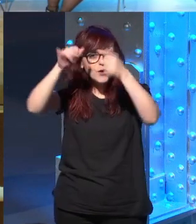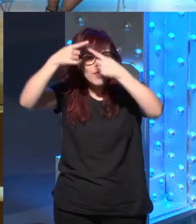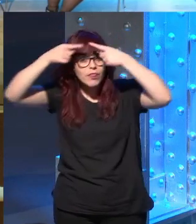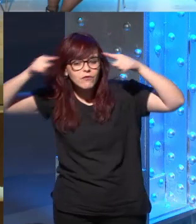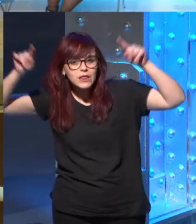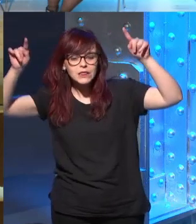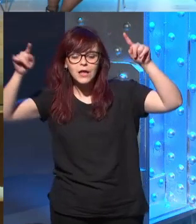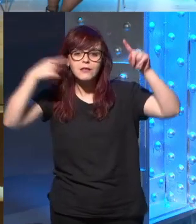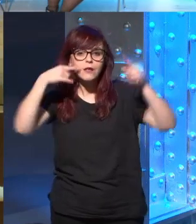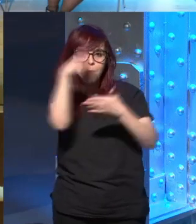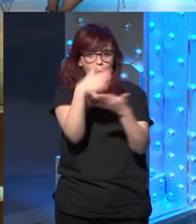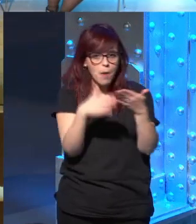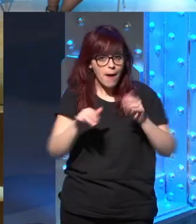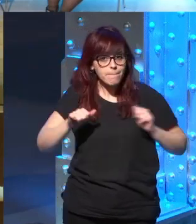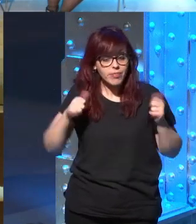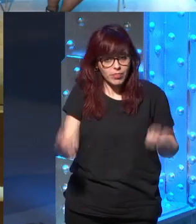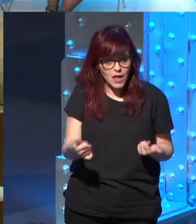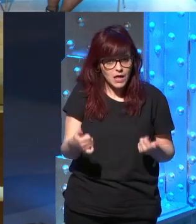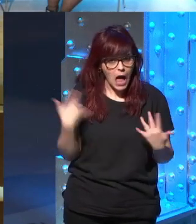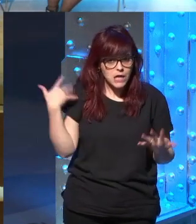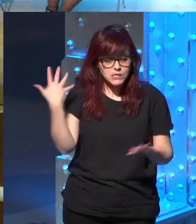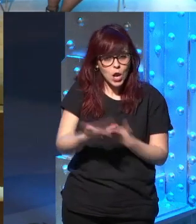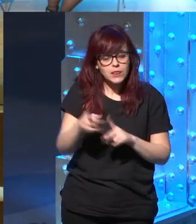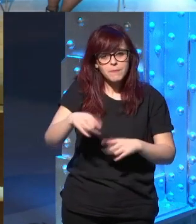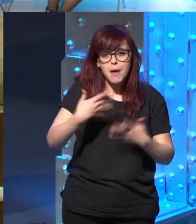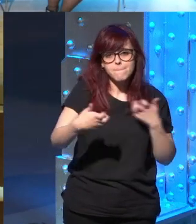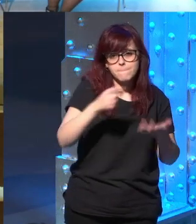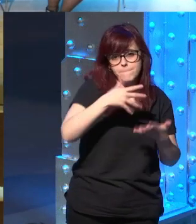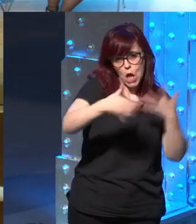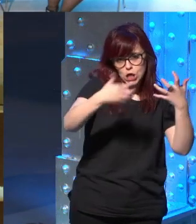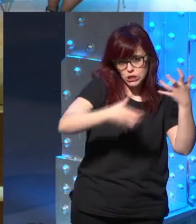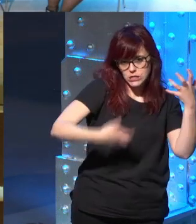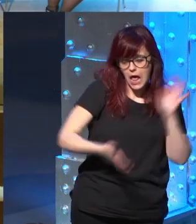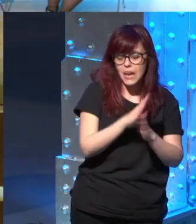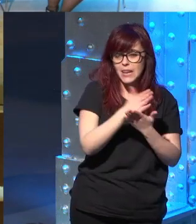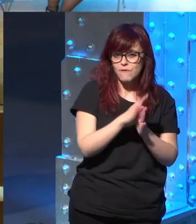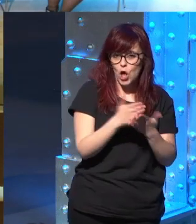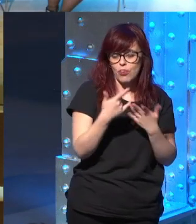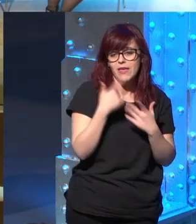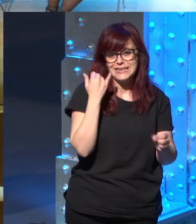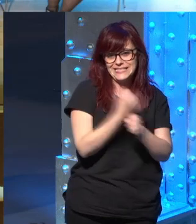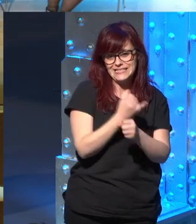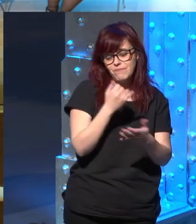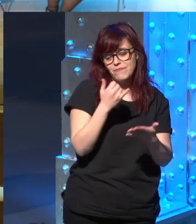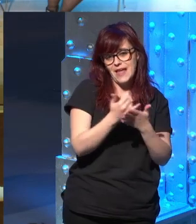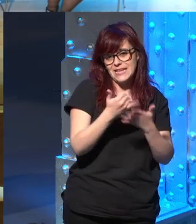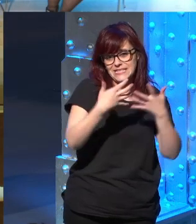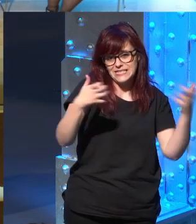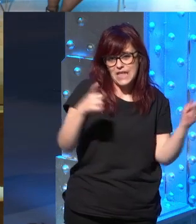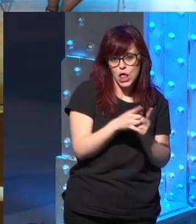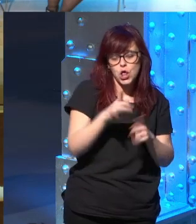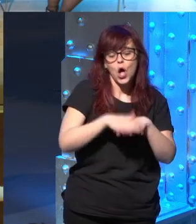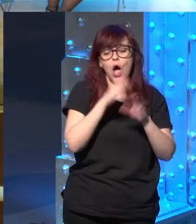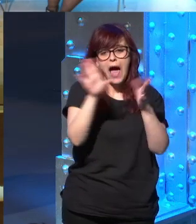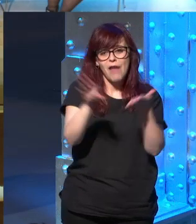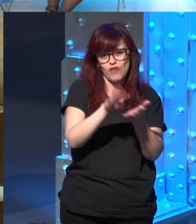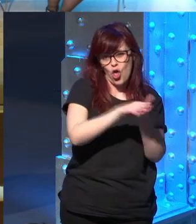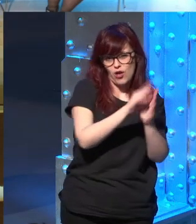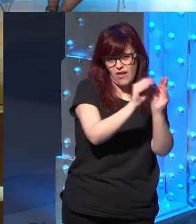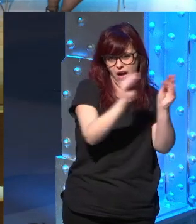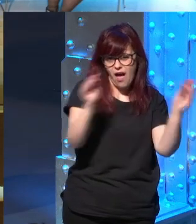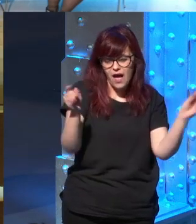empecé a escribir poemas. He seguido escribiendo también prosa, tengo un par de libros de ensayo, algunos relatos en antología, varias